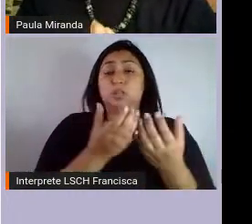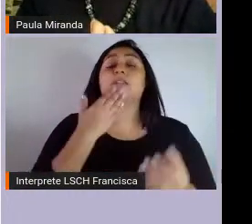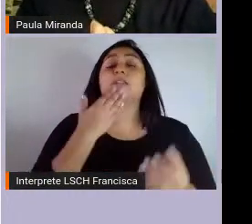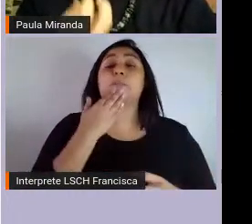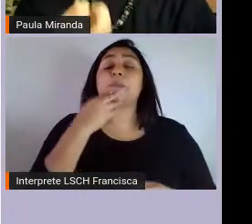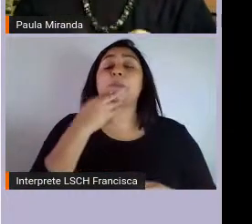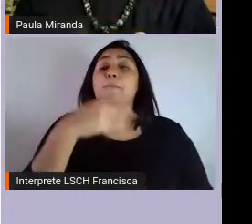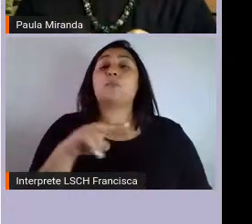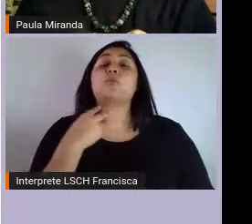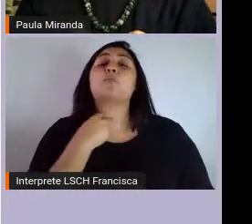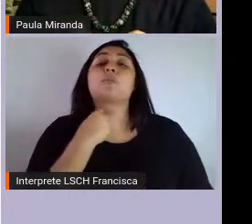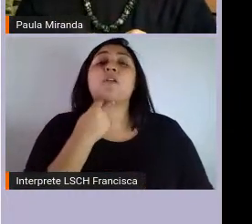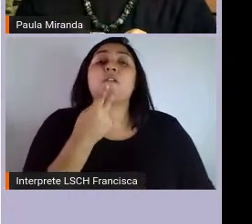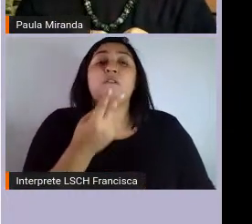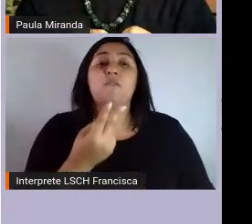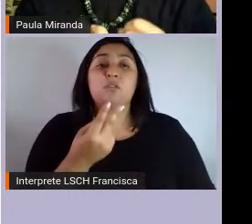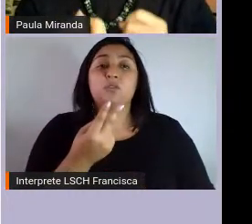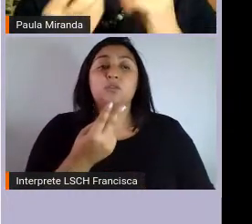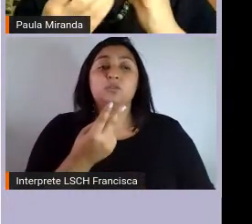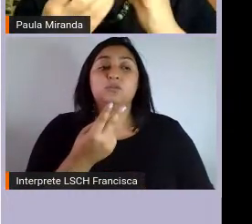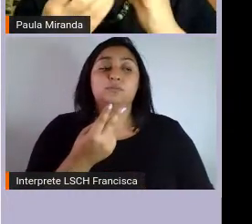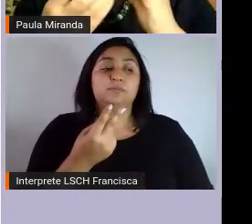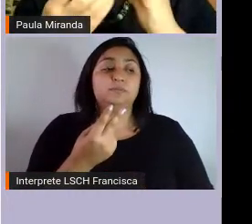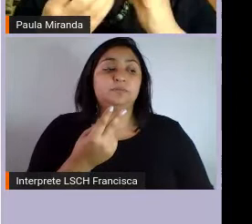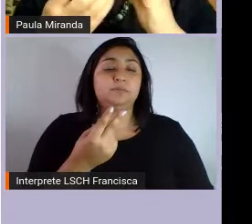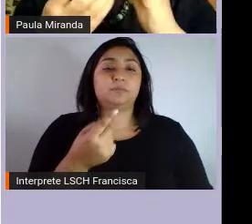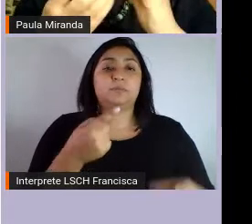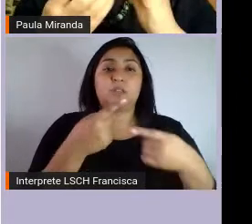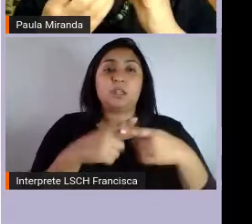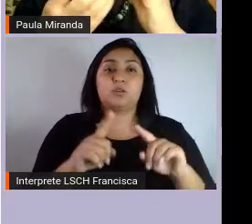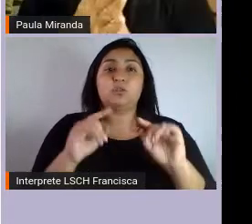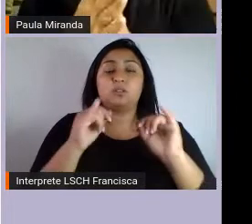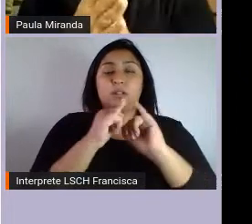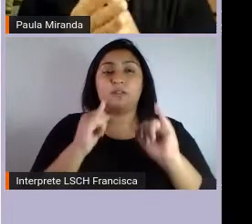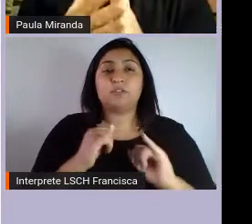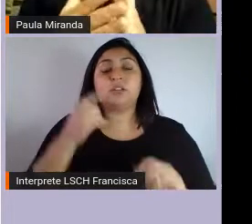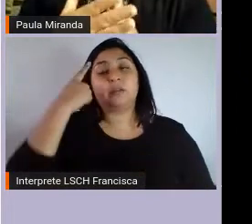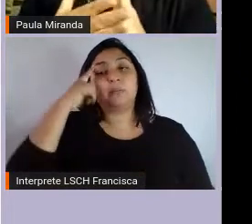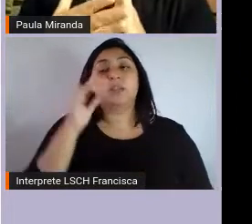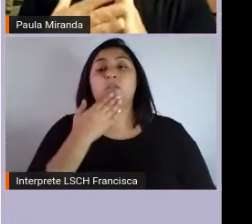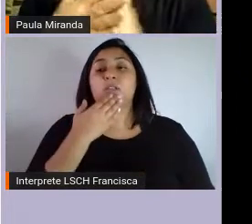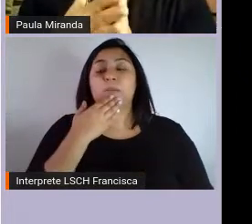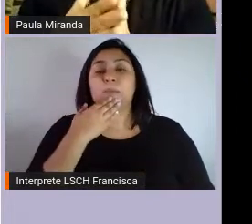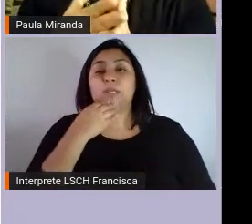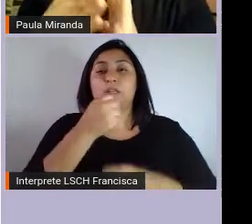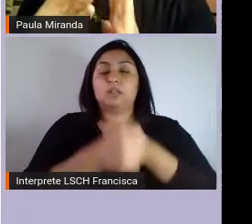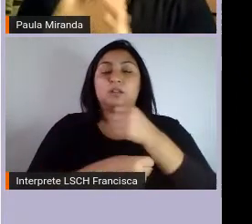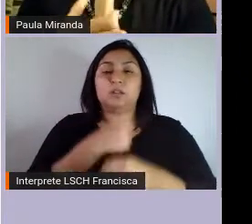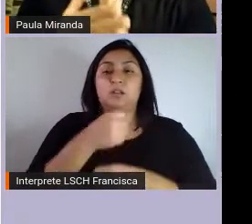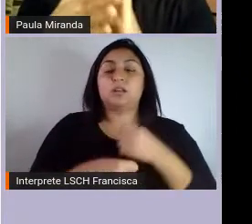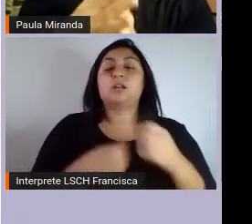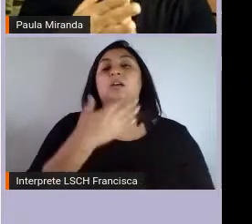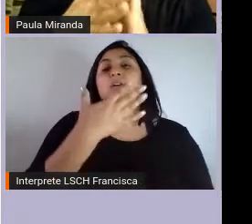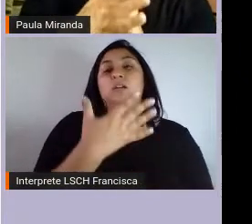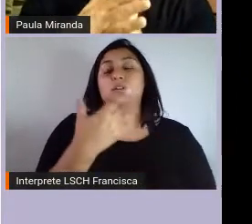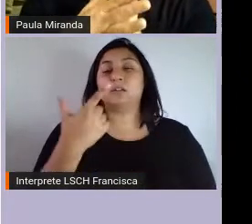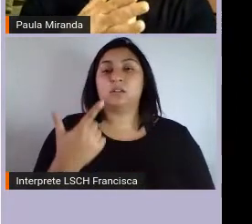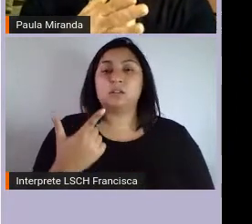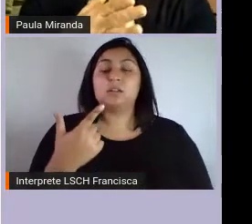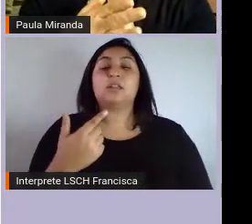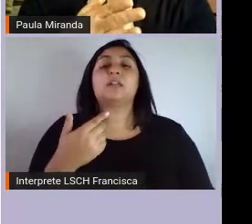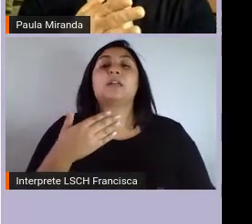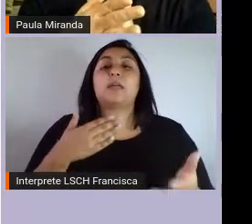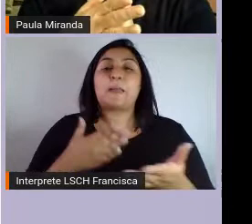estar hecha de tradición, pero también ese año 57 empieza Violeta Parra a transgredir una y otra vez